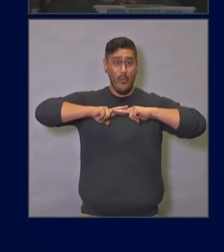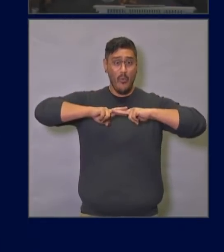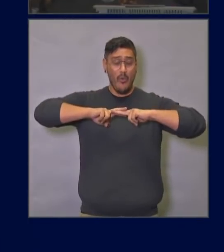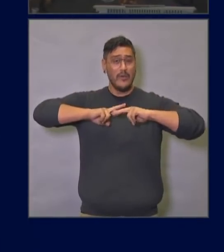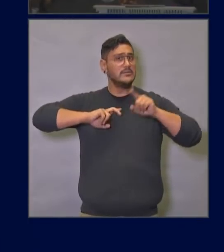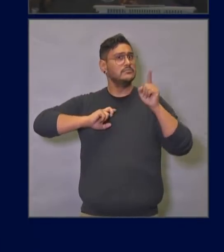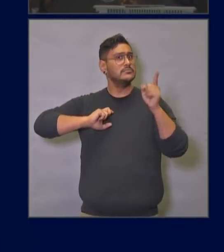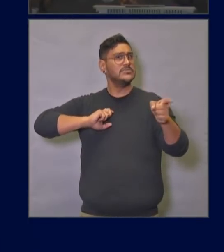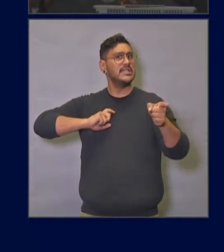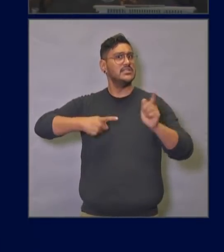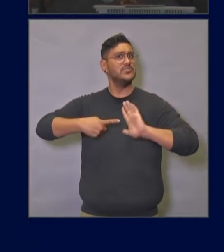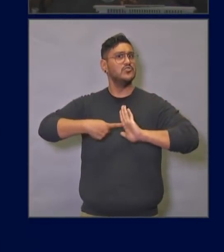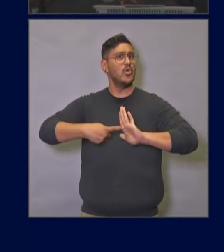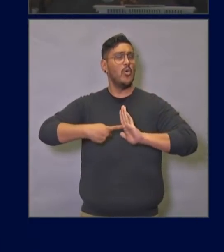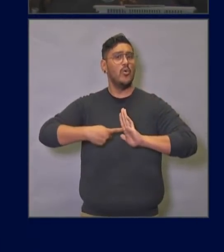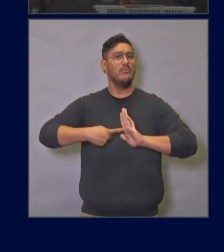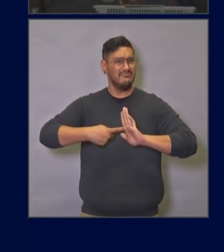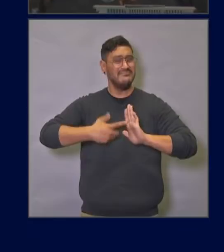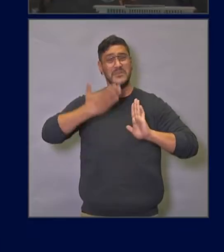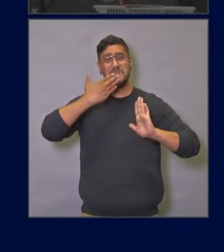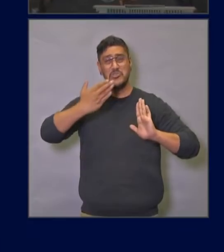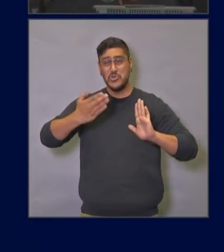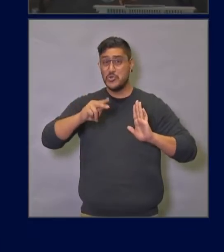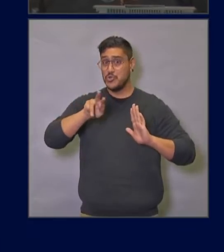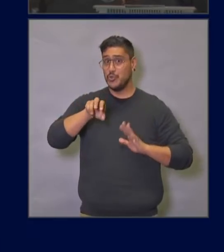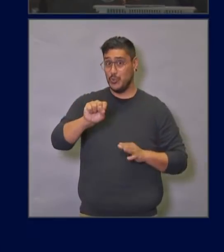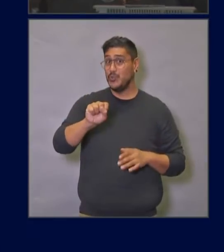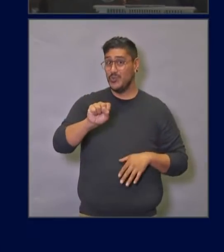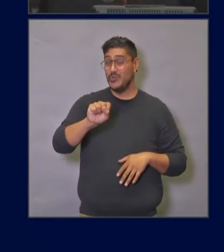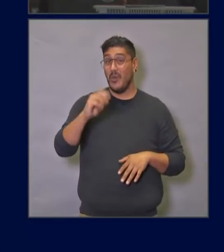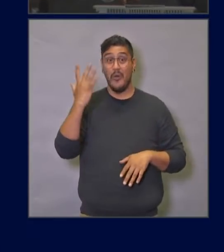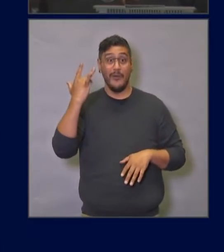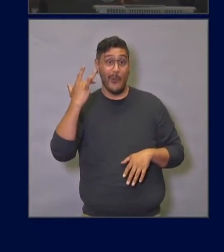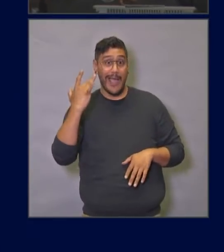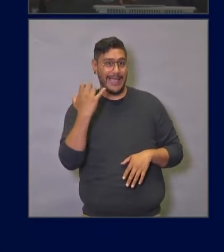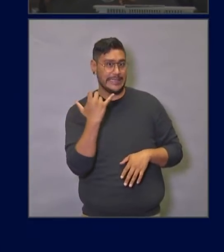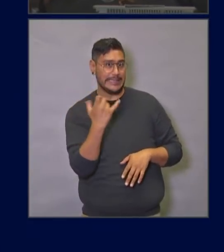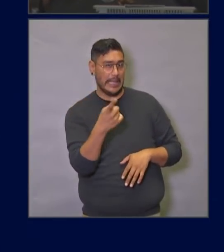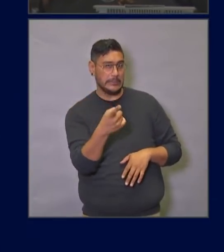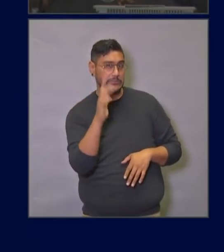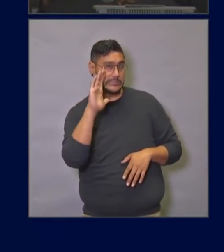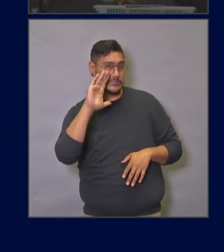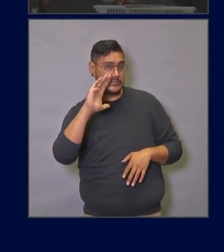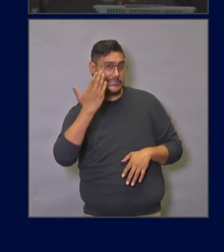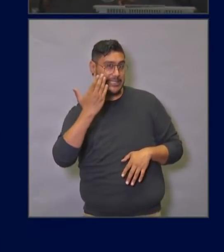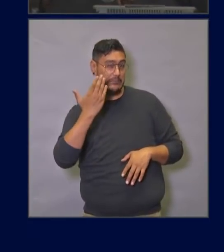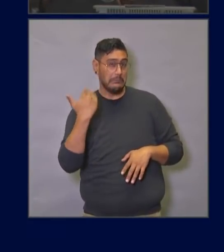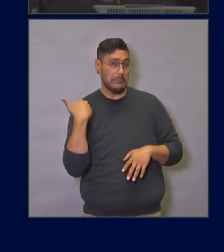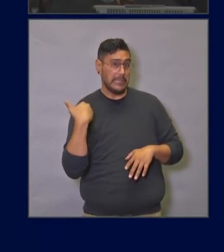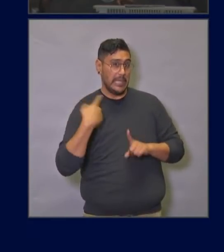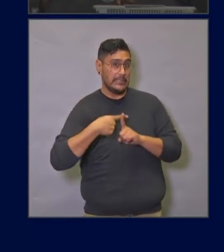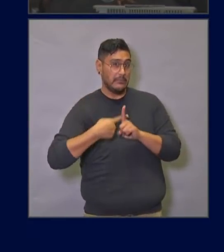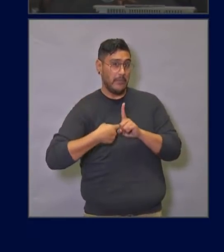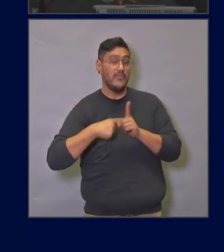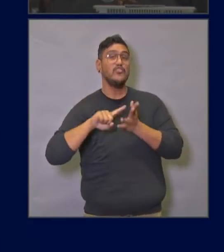algunas señales esperanzadoras, ya que la tasa parece haberse estancado en el último mes,